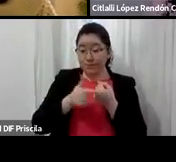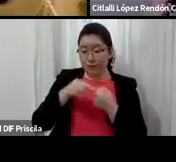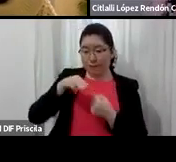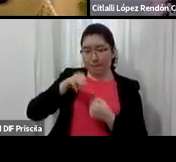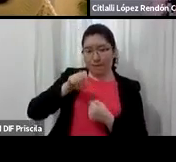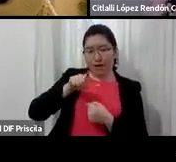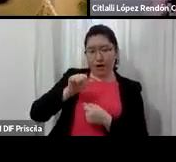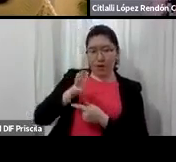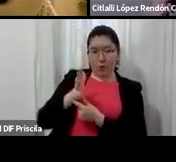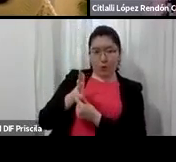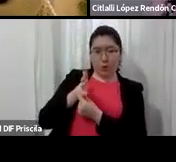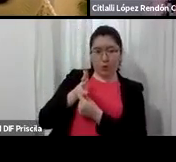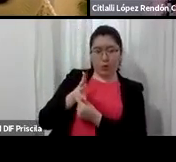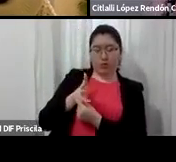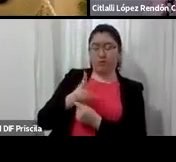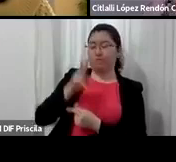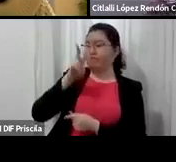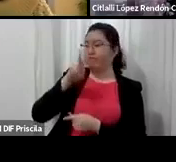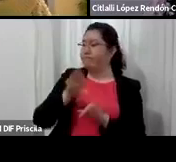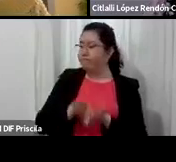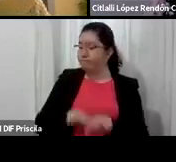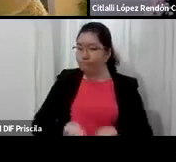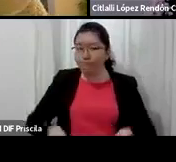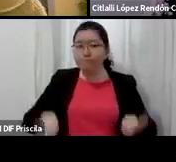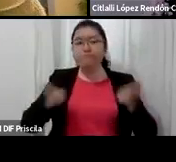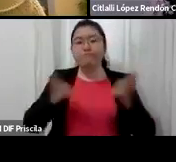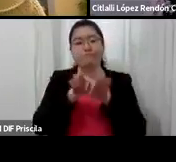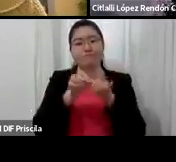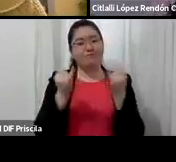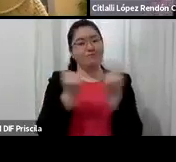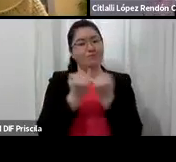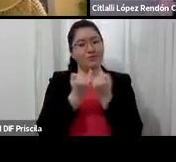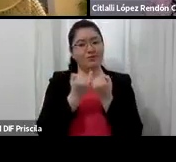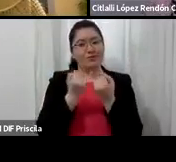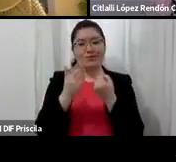de hecho tenía que ver mucha relación con nuestra siguiente pregunta.